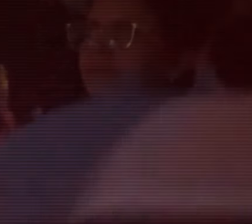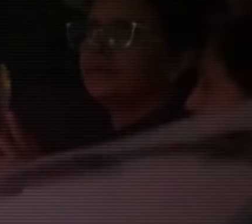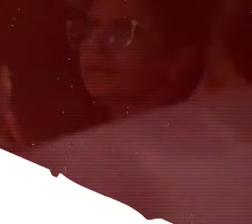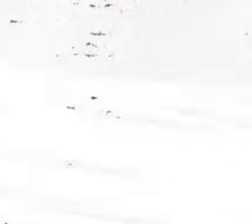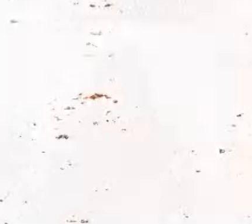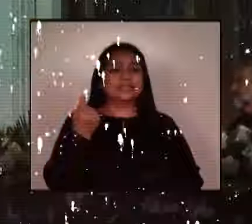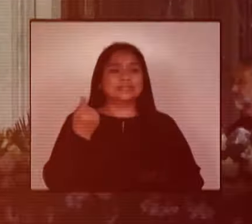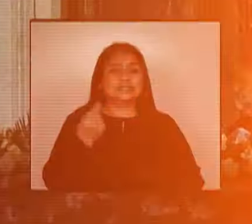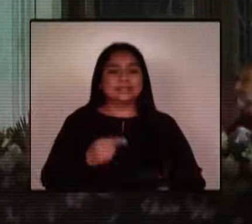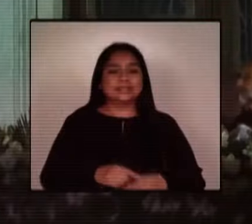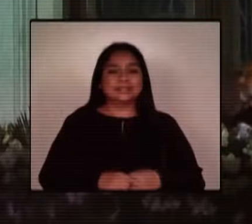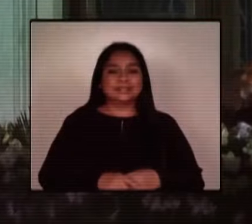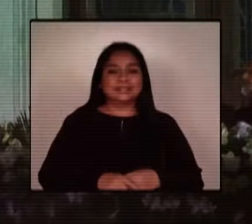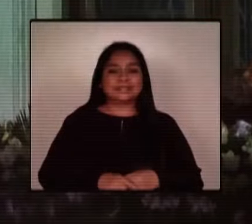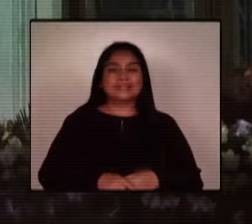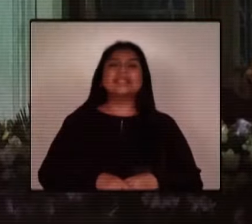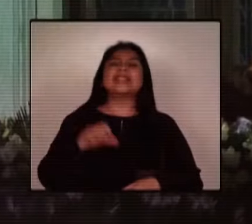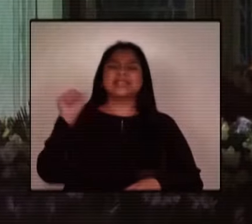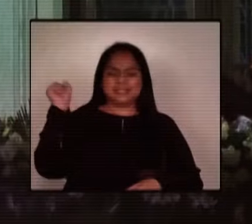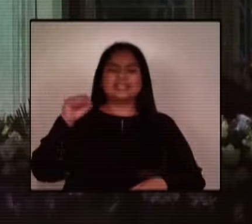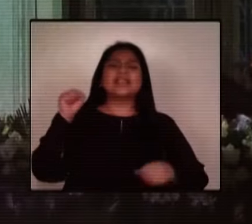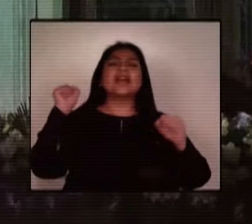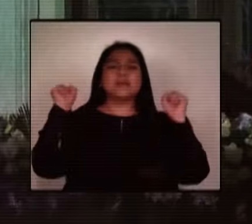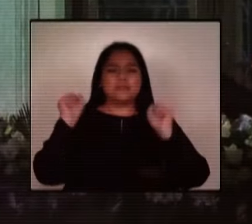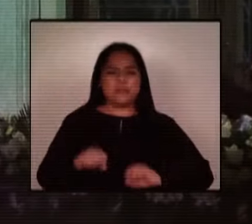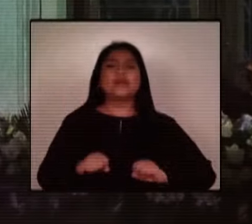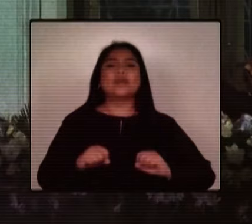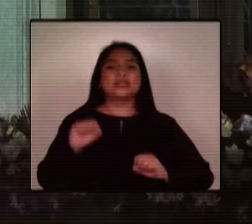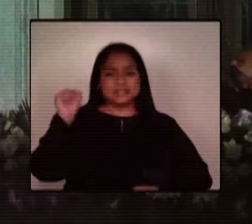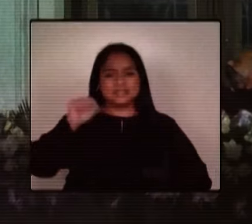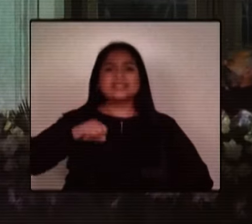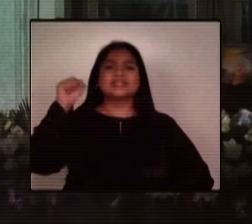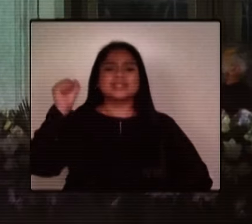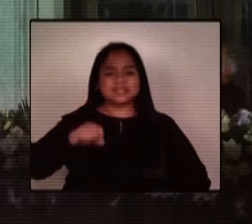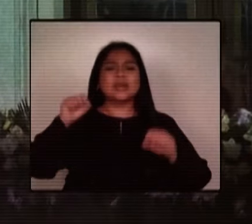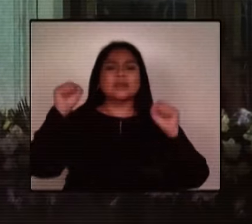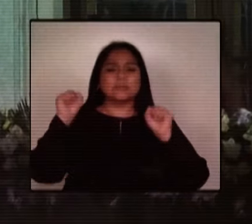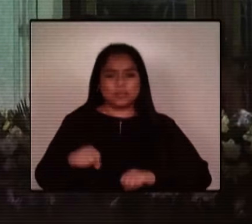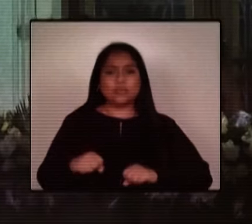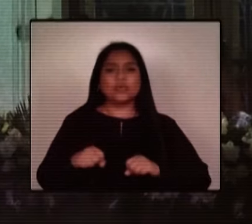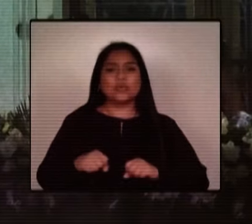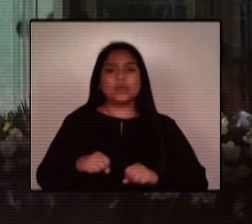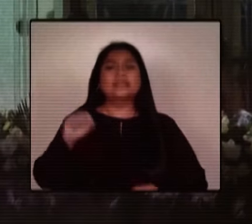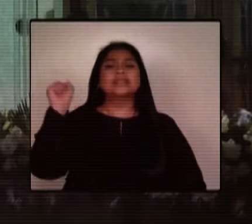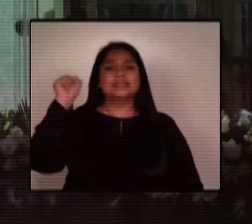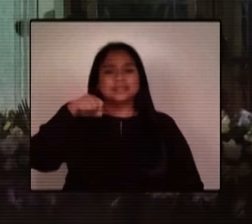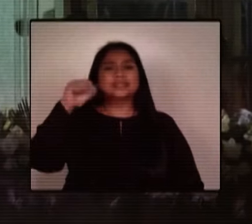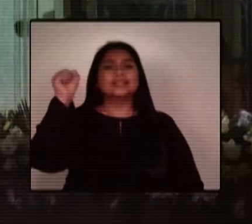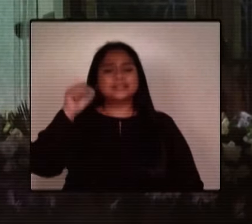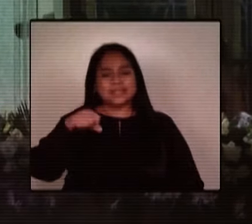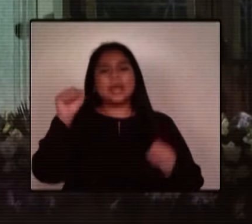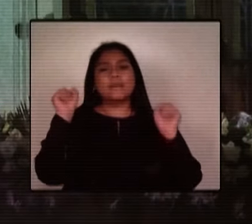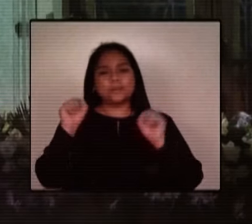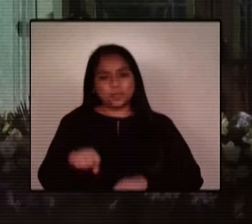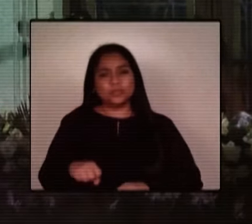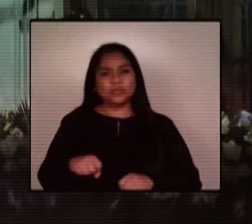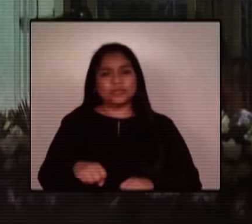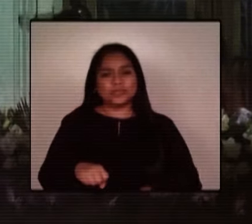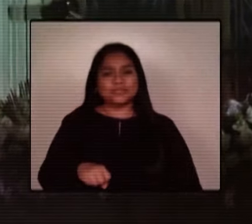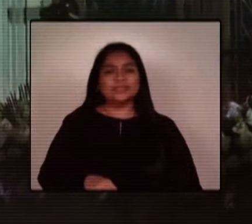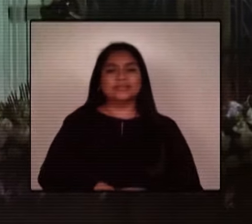nueva historia. ¡Sí se pudo! ¡Sí se pudo! ¡Sí se pudo!